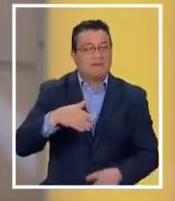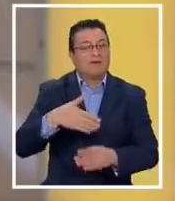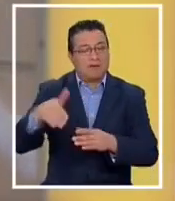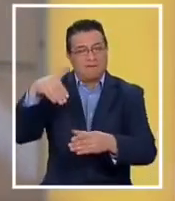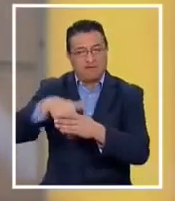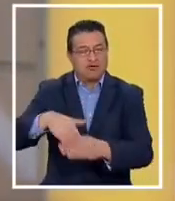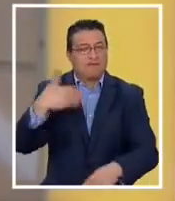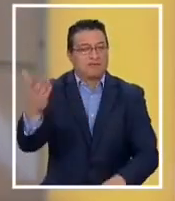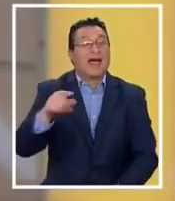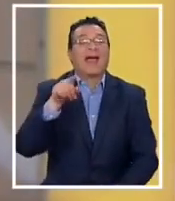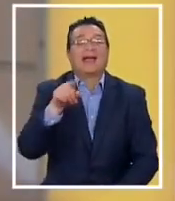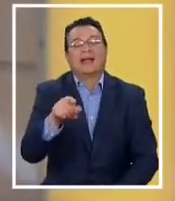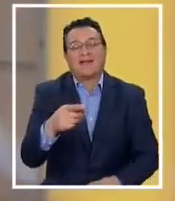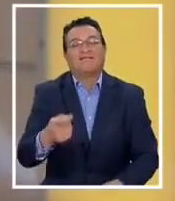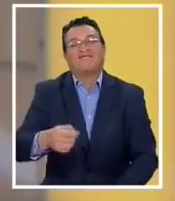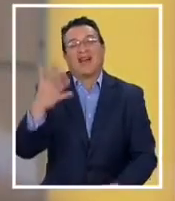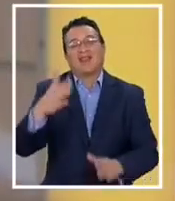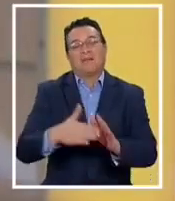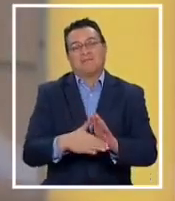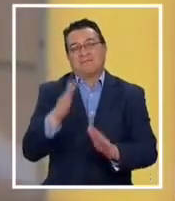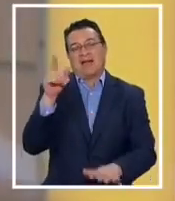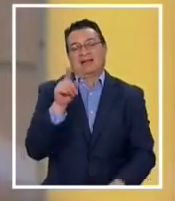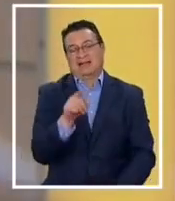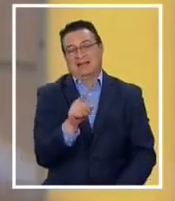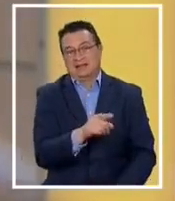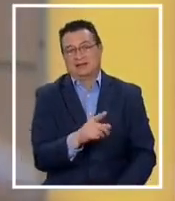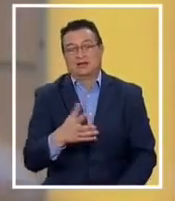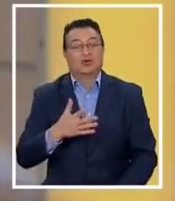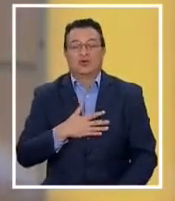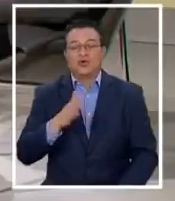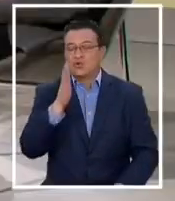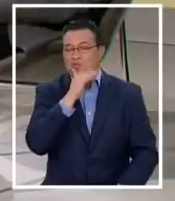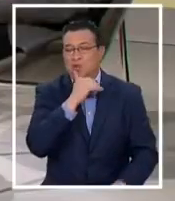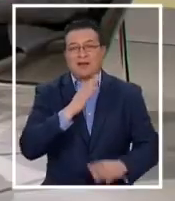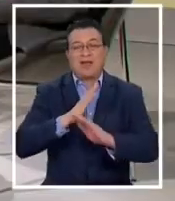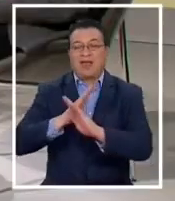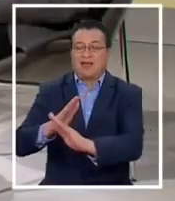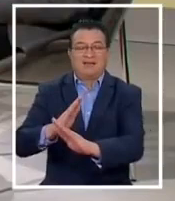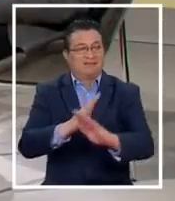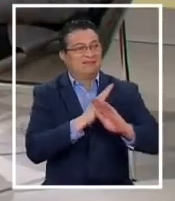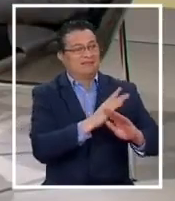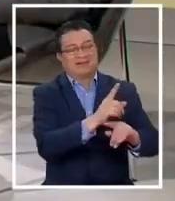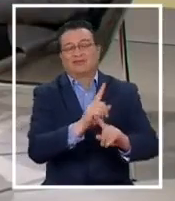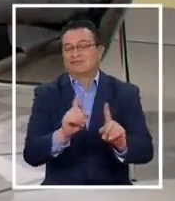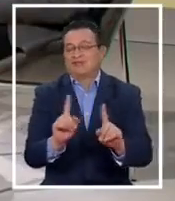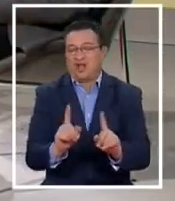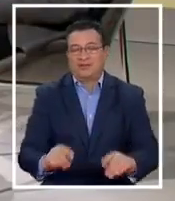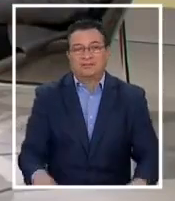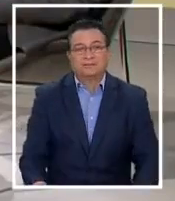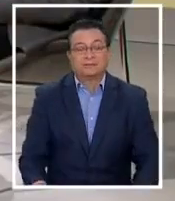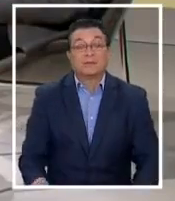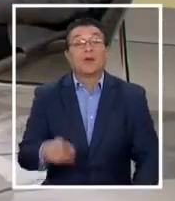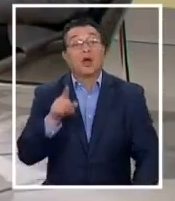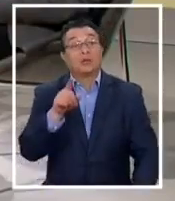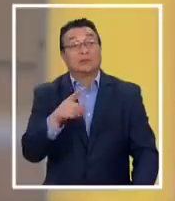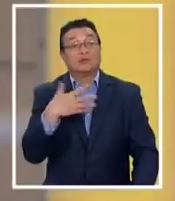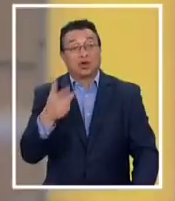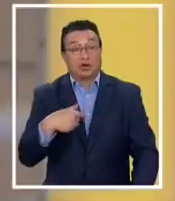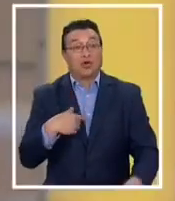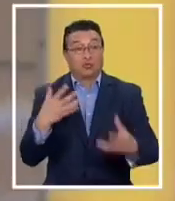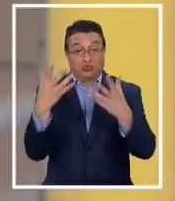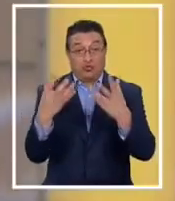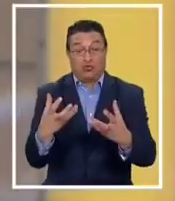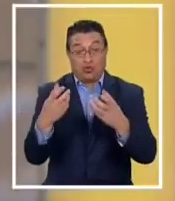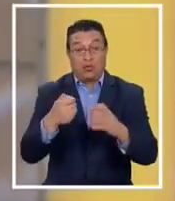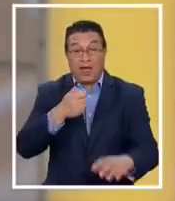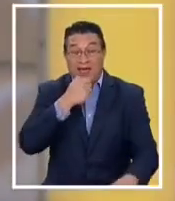o de discutir pero efectivamente yo creo que no hay inhabilidad para nada alcalde usted estamos grabando y lo